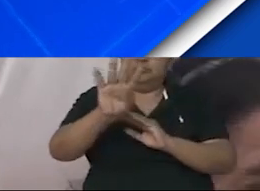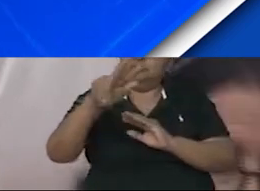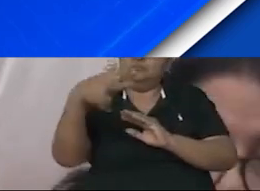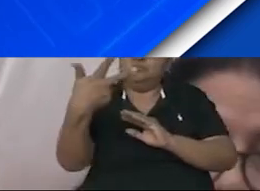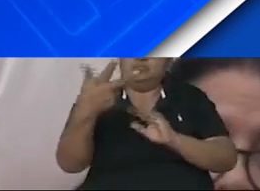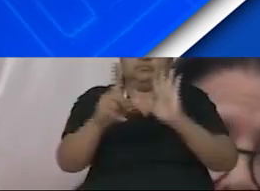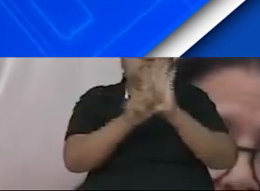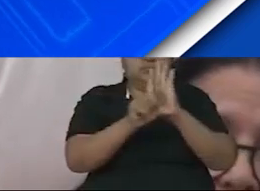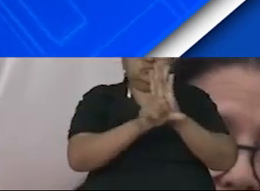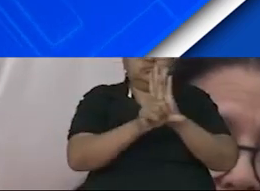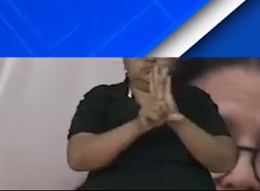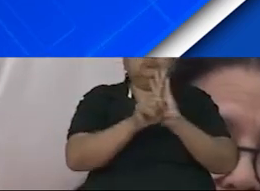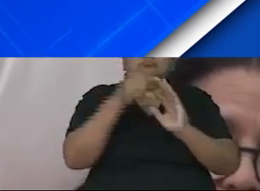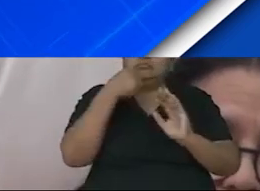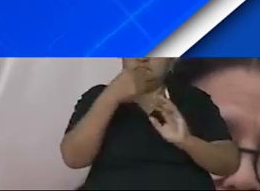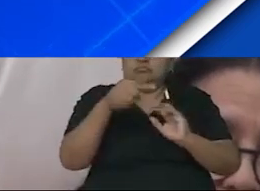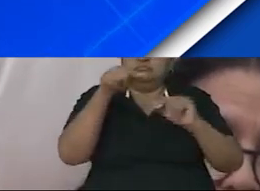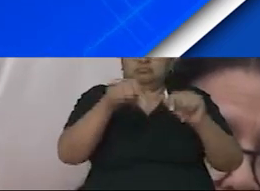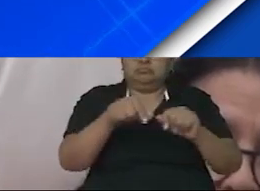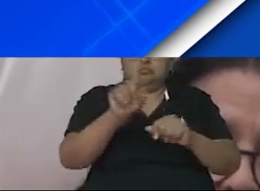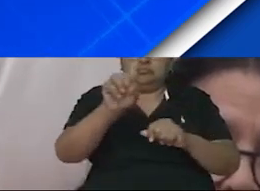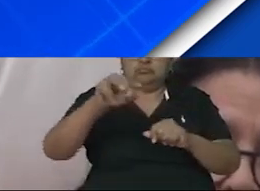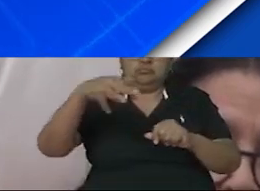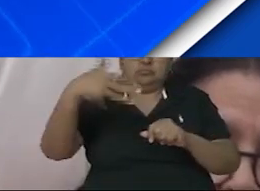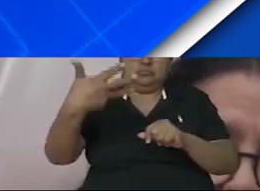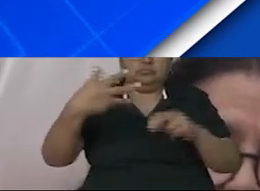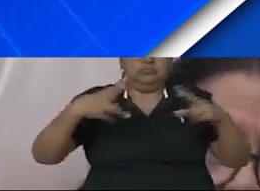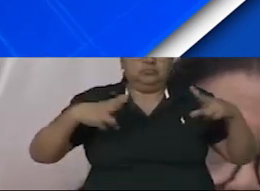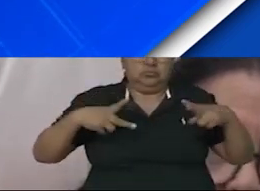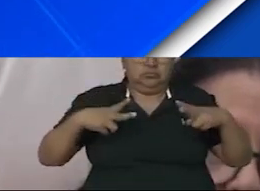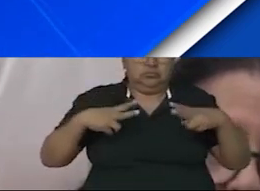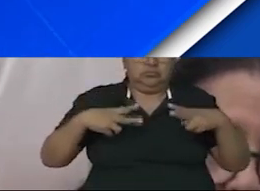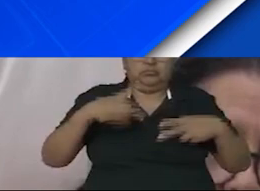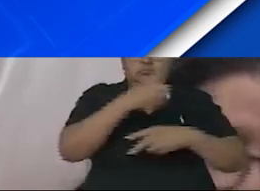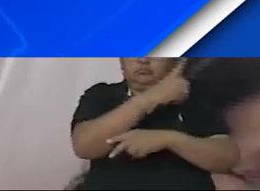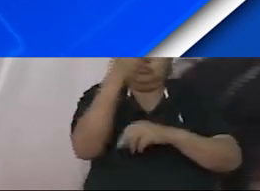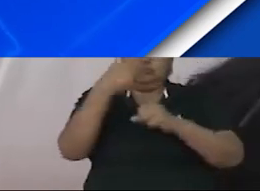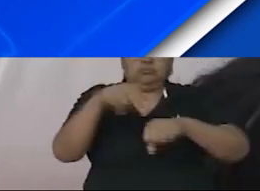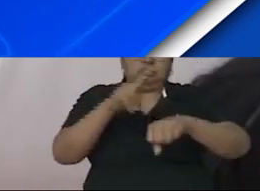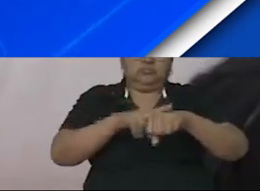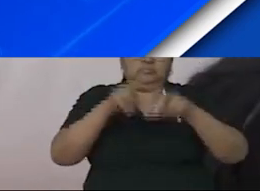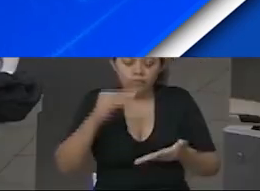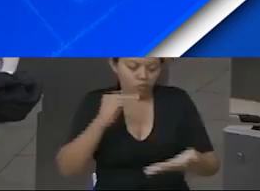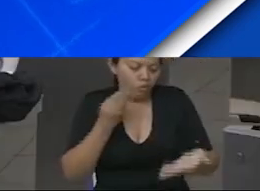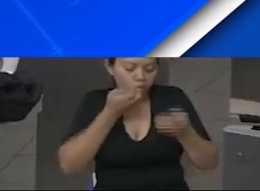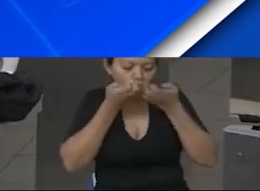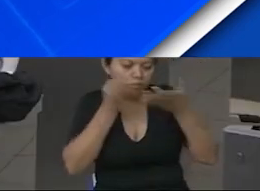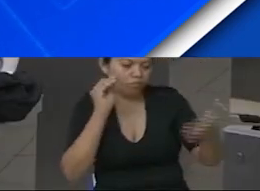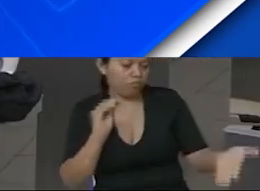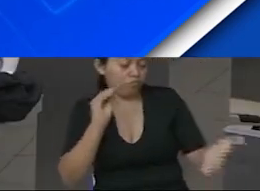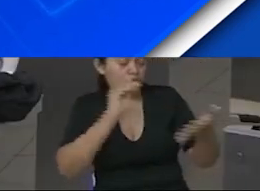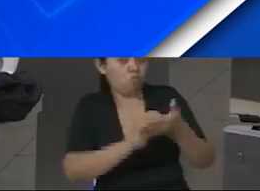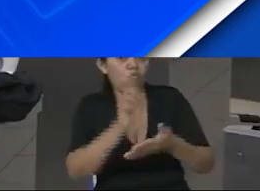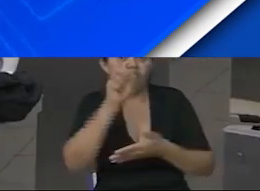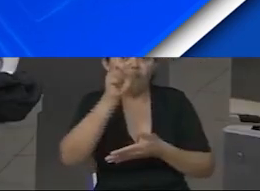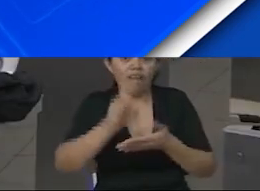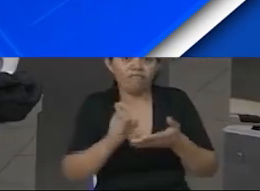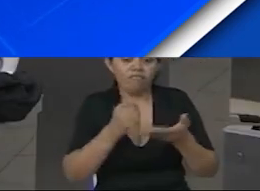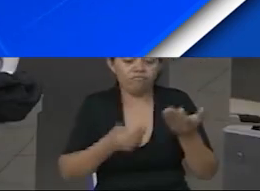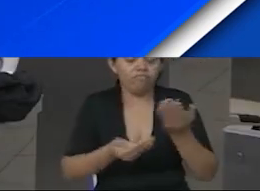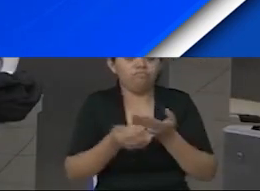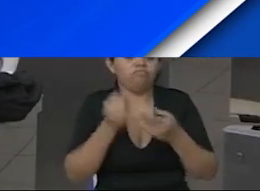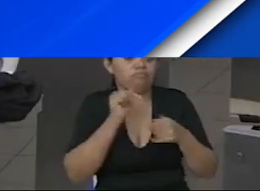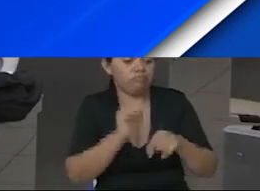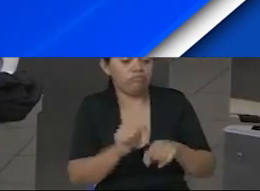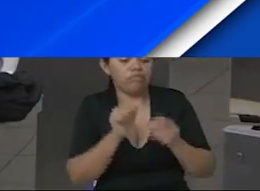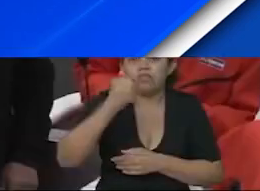1148, ley que declara el 19 de abril Día Nacional de la Paz. Declaración que dio durante la